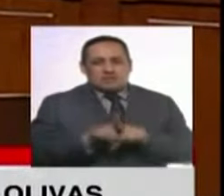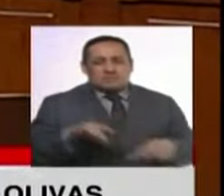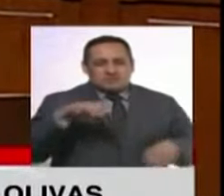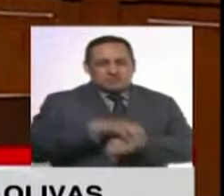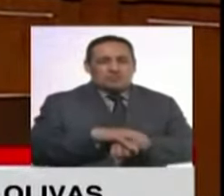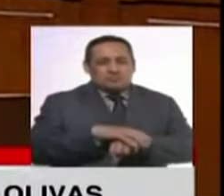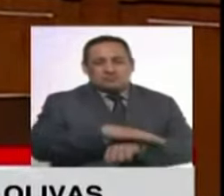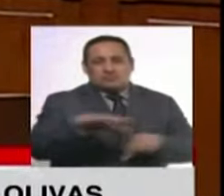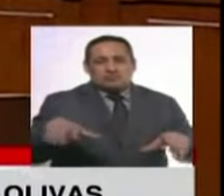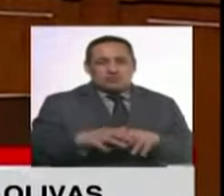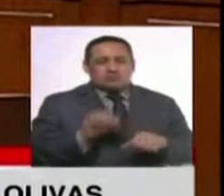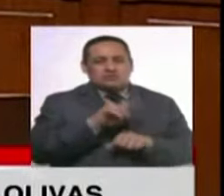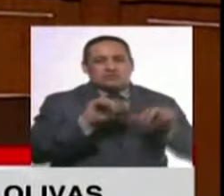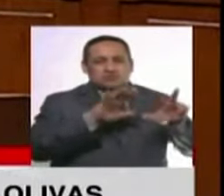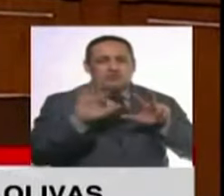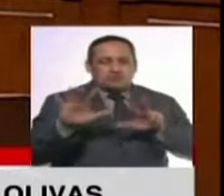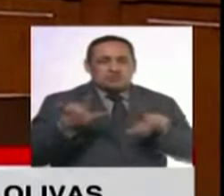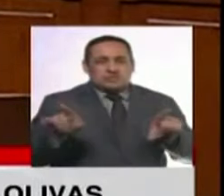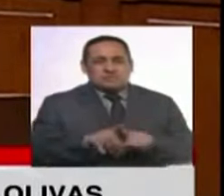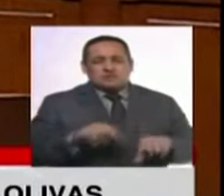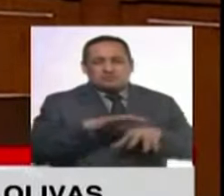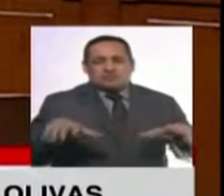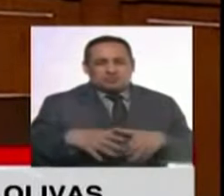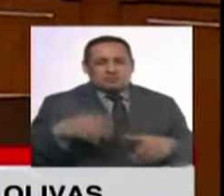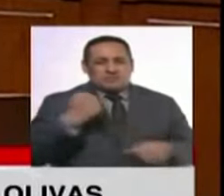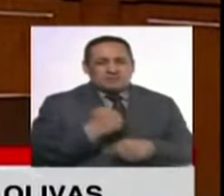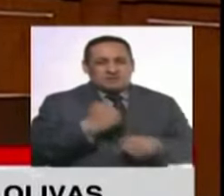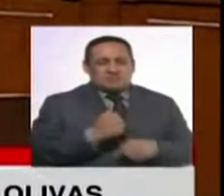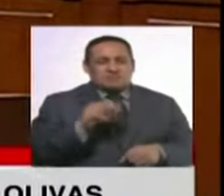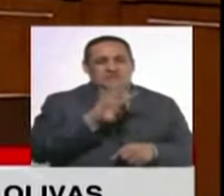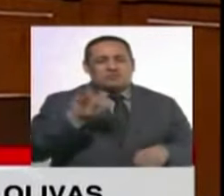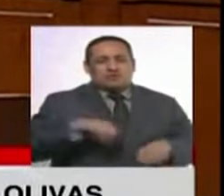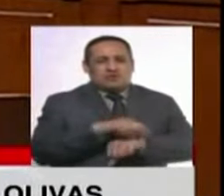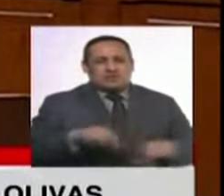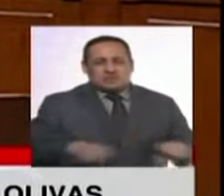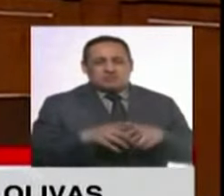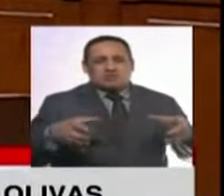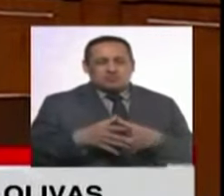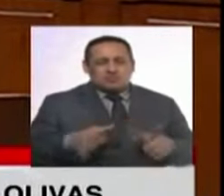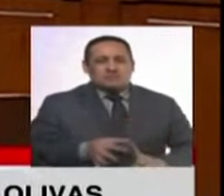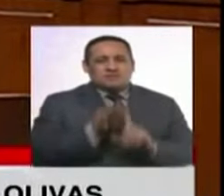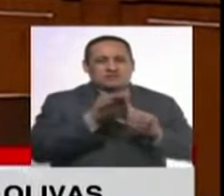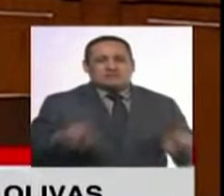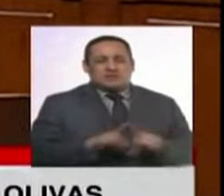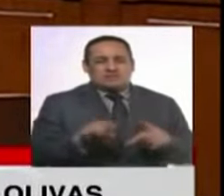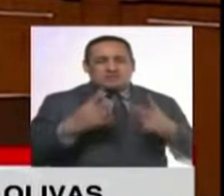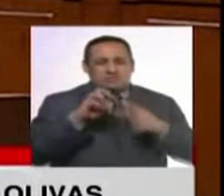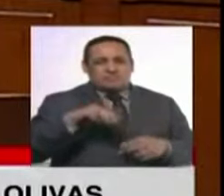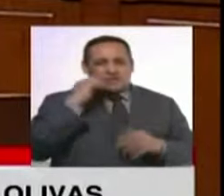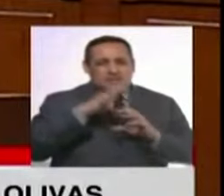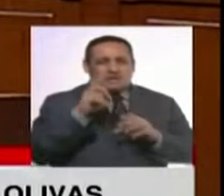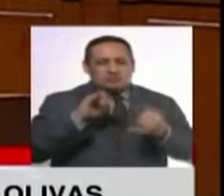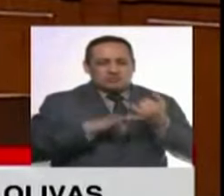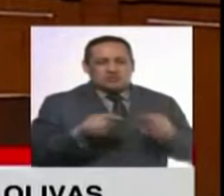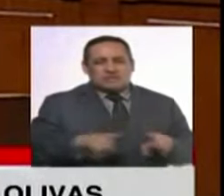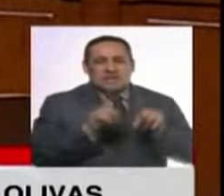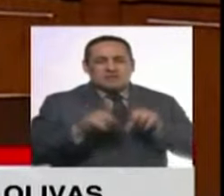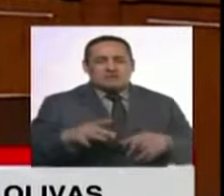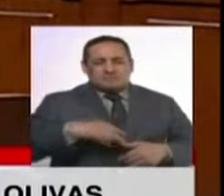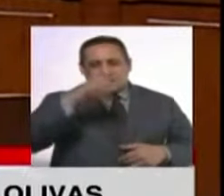de los cuales 188 después un arduo trabajo de 24 horas con las unidades especializadas migraciones extranjería